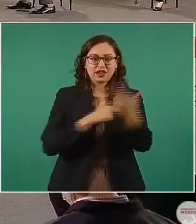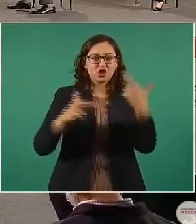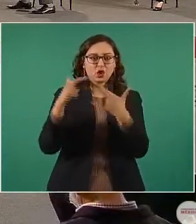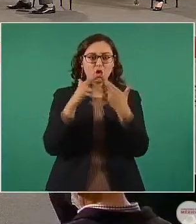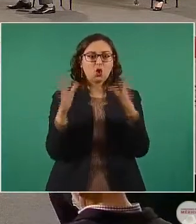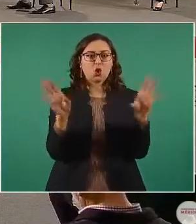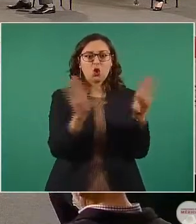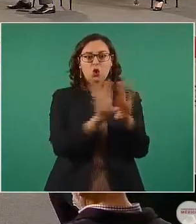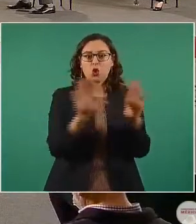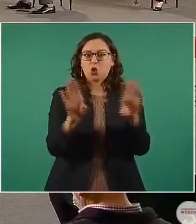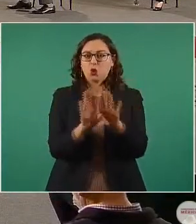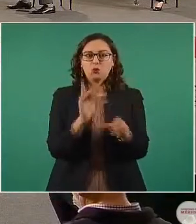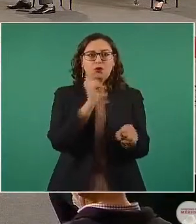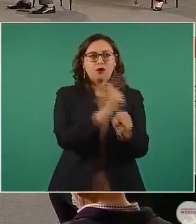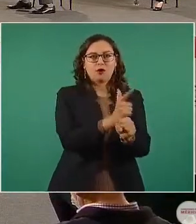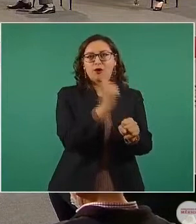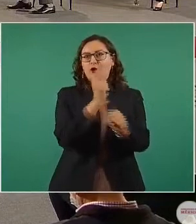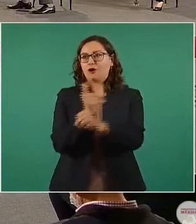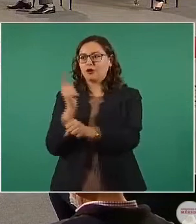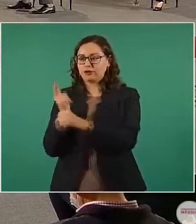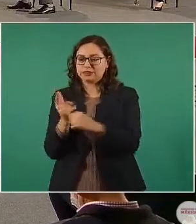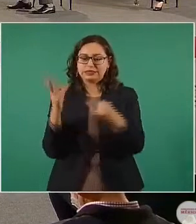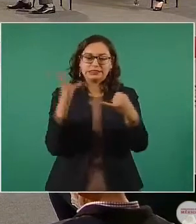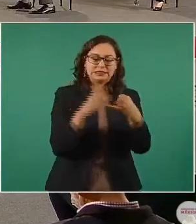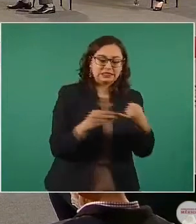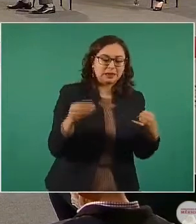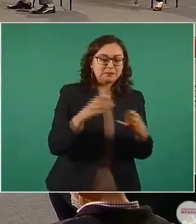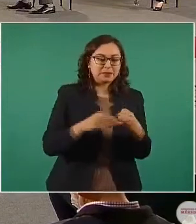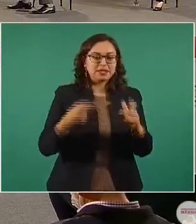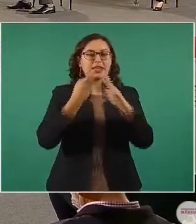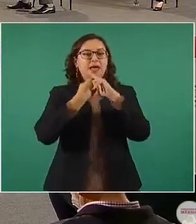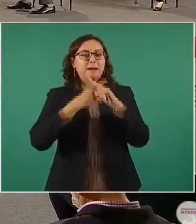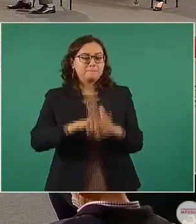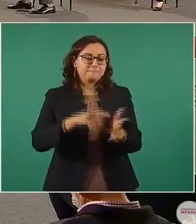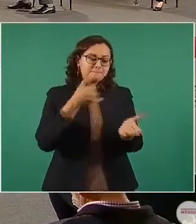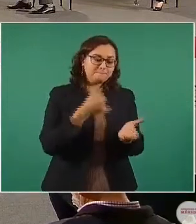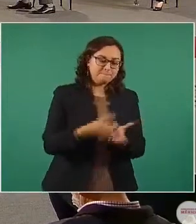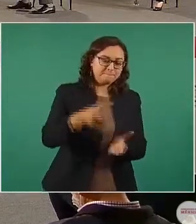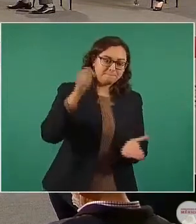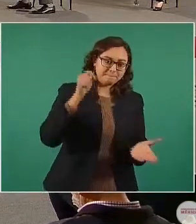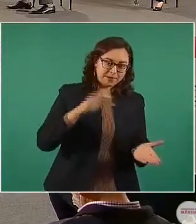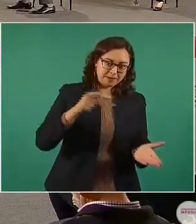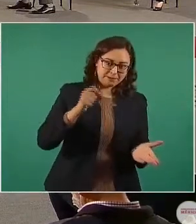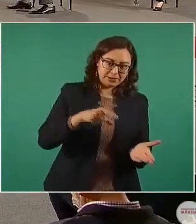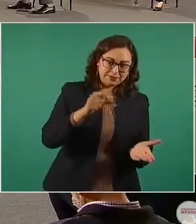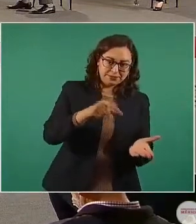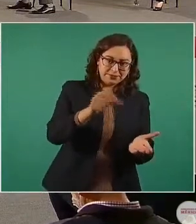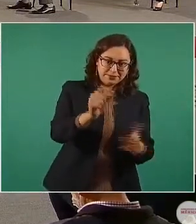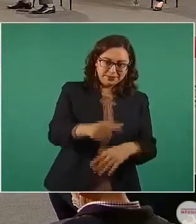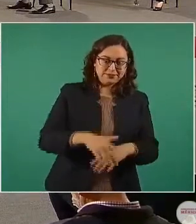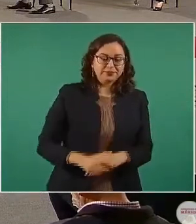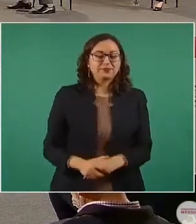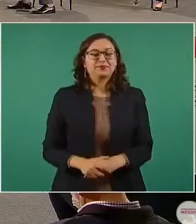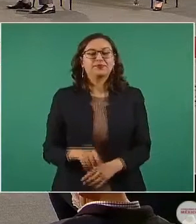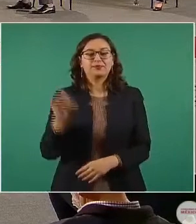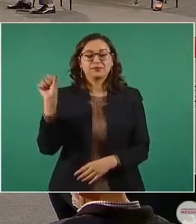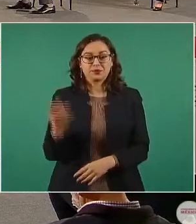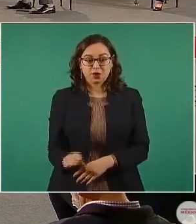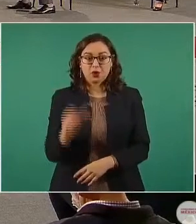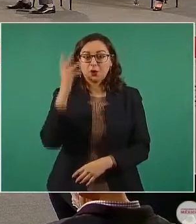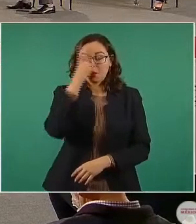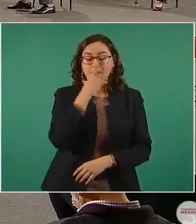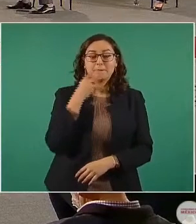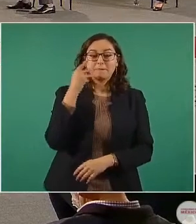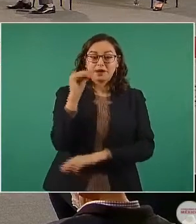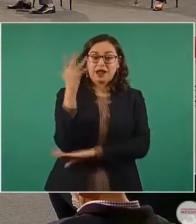través de eso recolectar semillas y empezar a sembrar una semilla. Hoy tenemos aquí hermoso